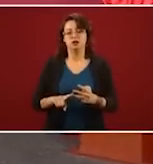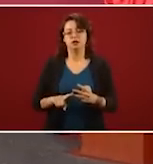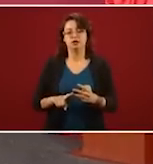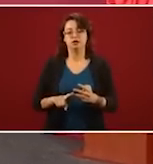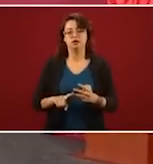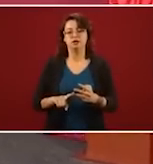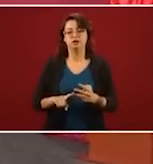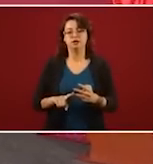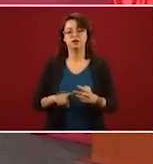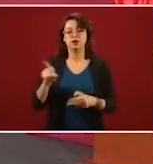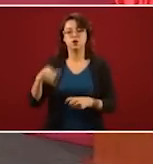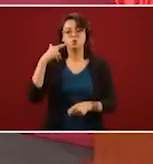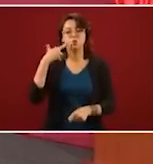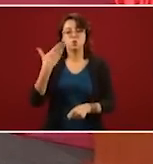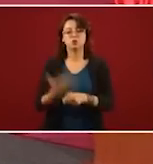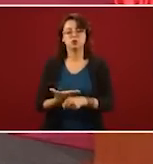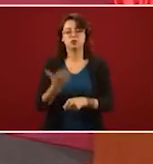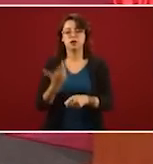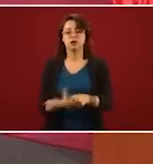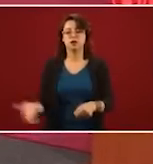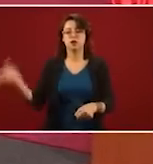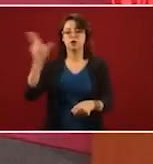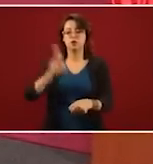los hospitales,